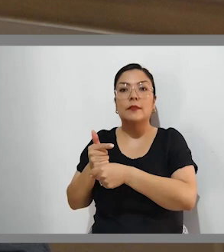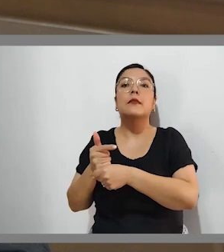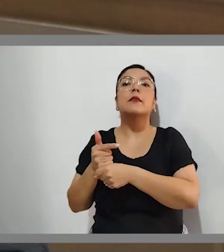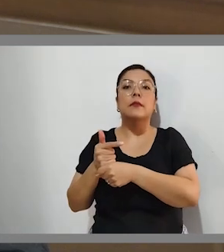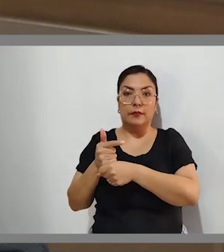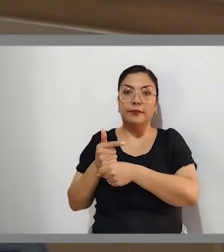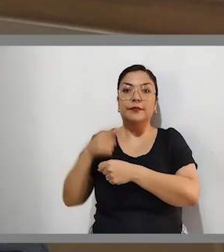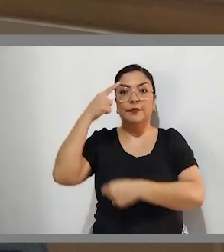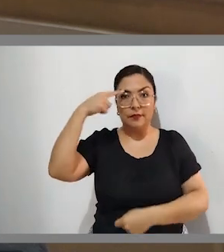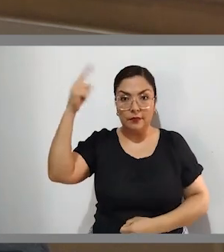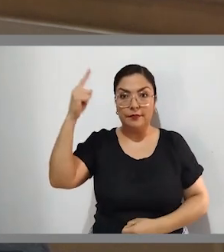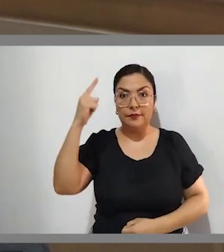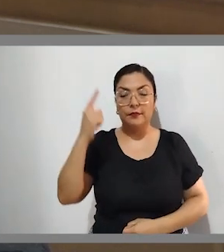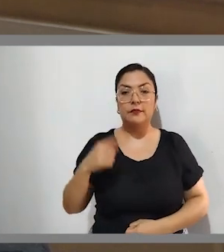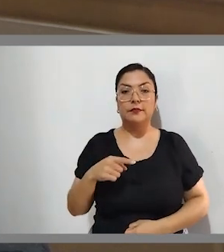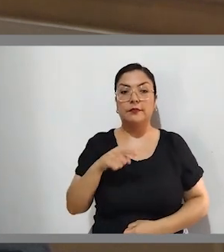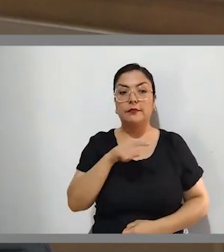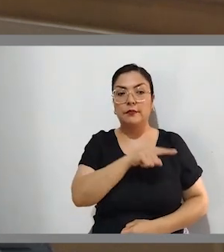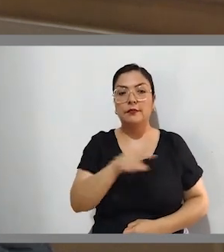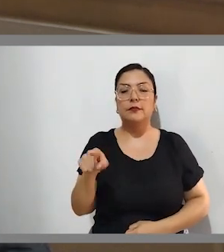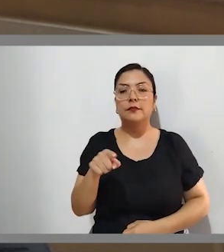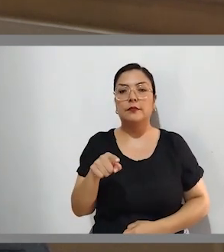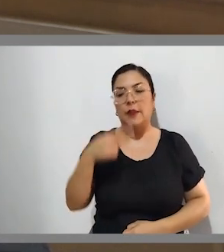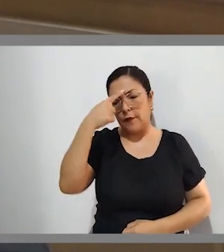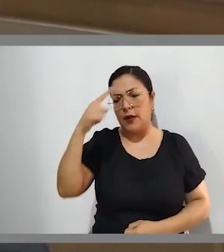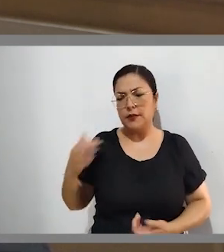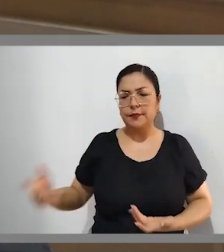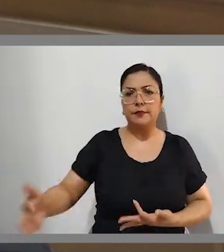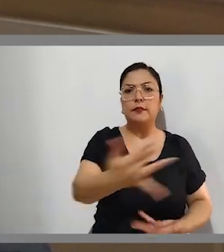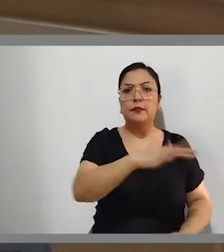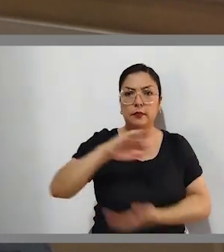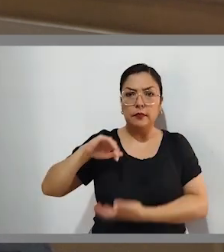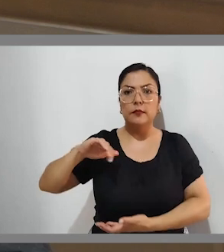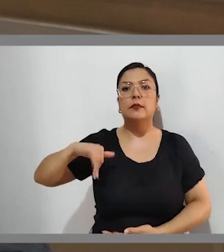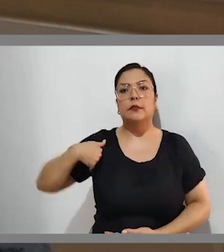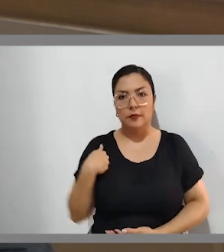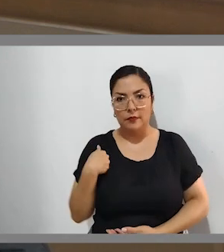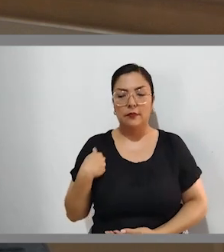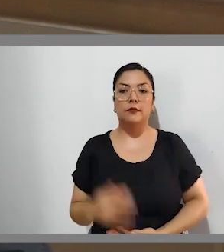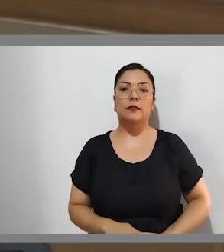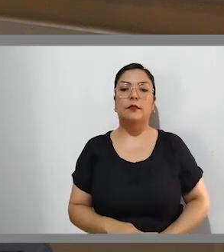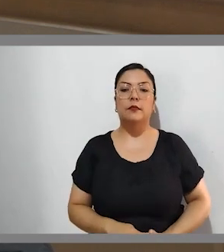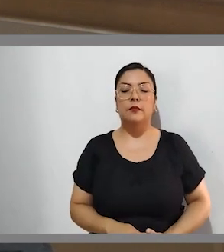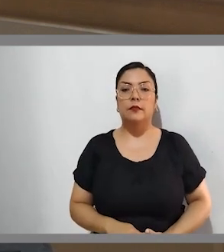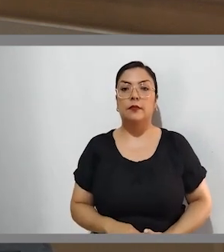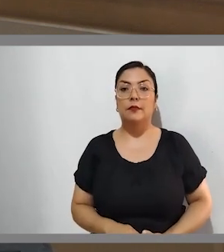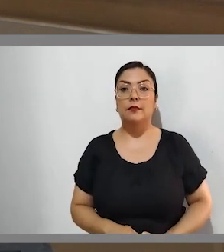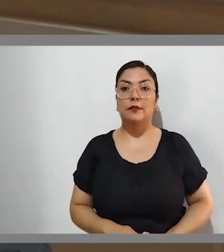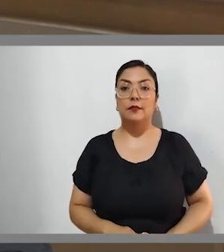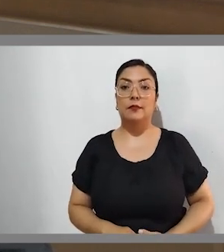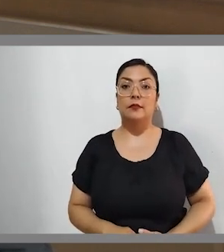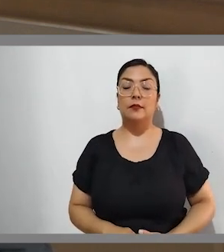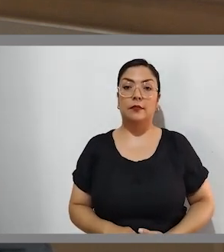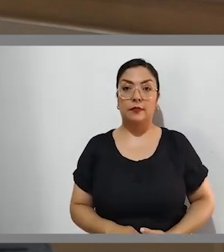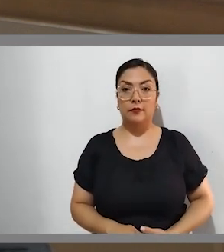las más óptimas en cuanto a medios de comunicación terrestre Y también, ¿por qué no